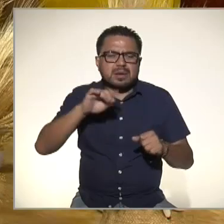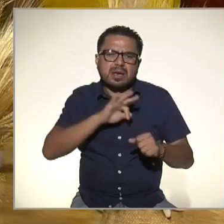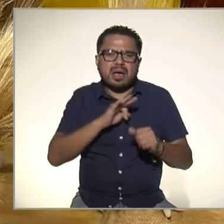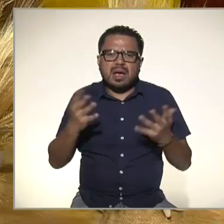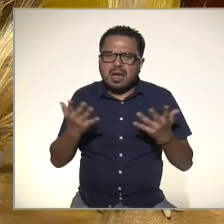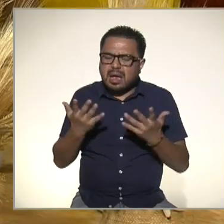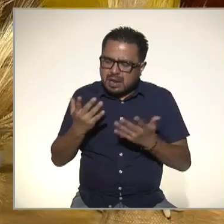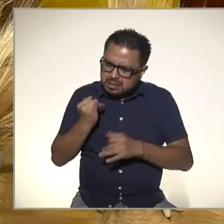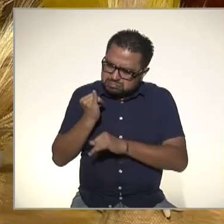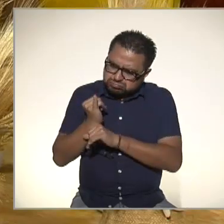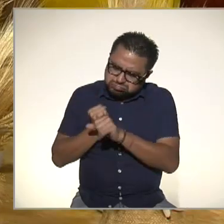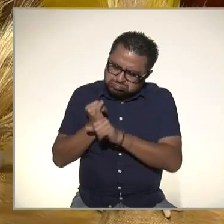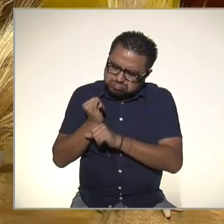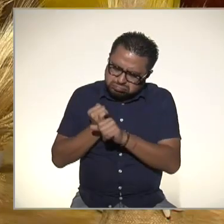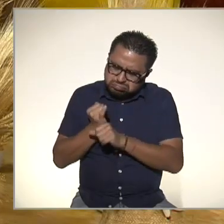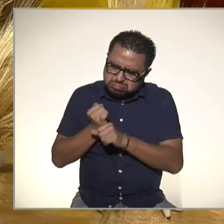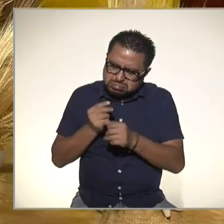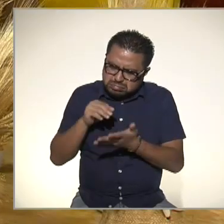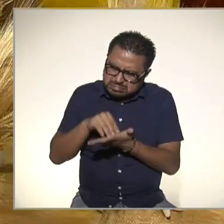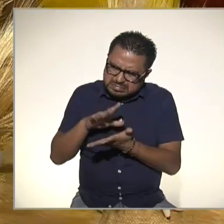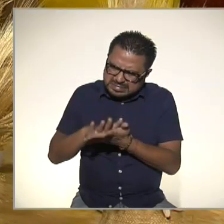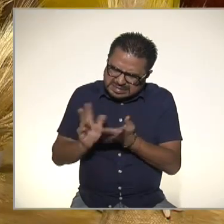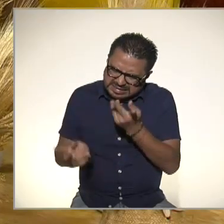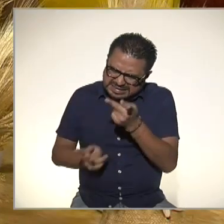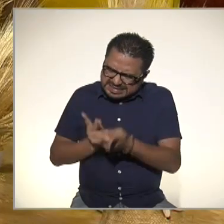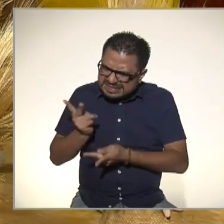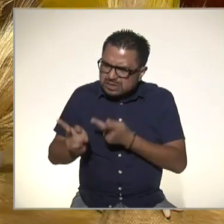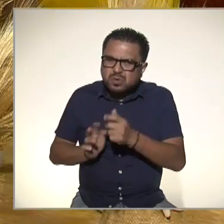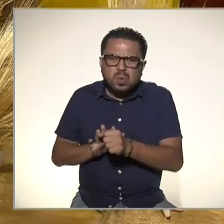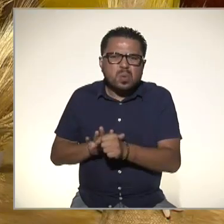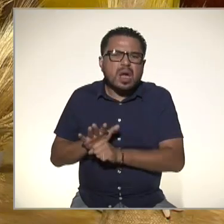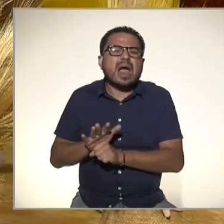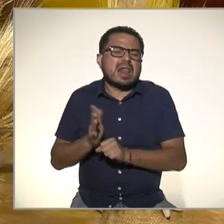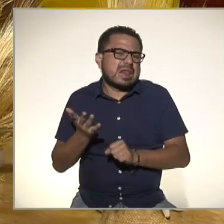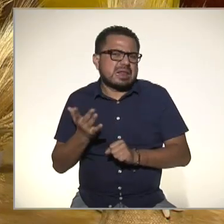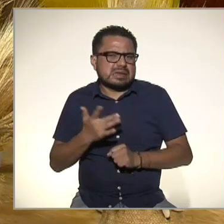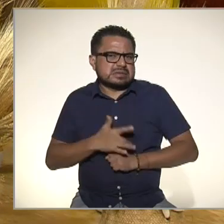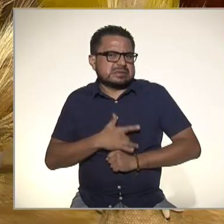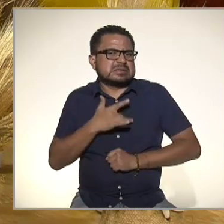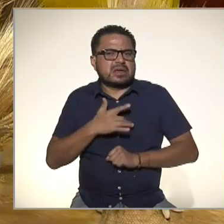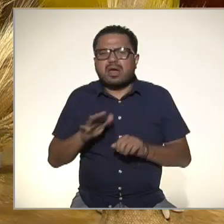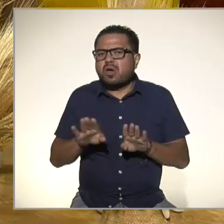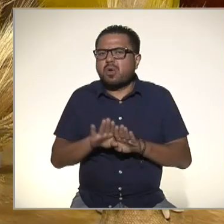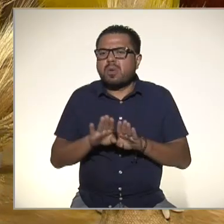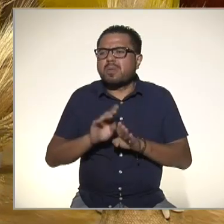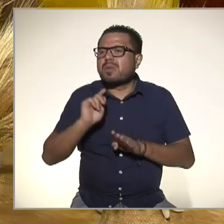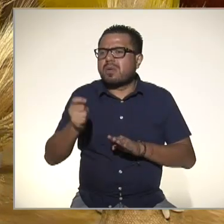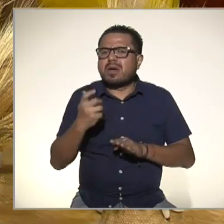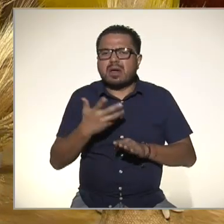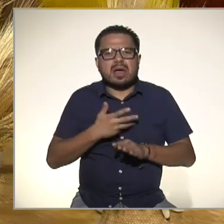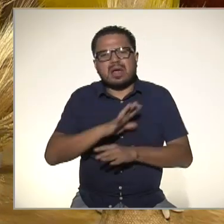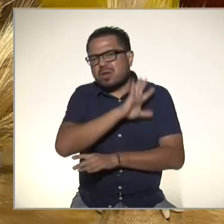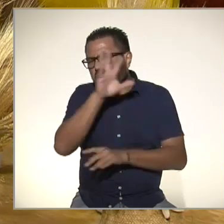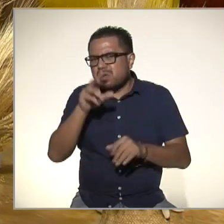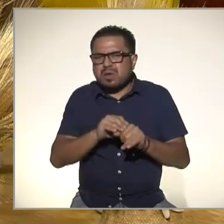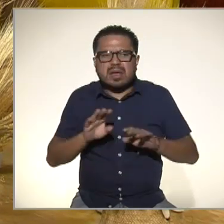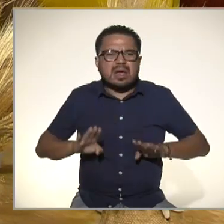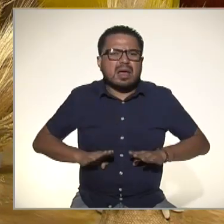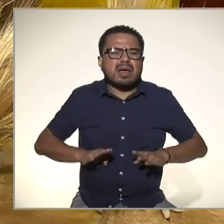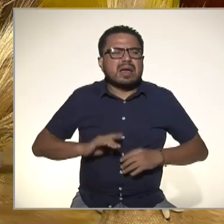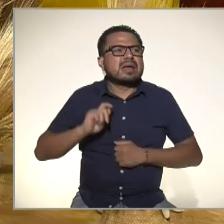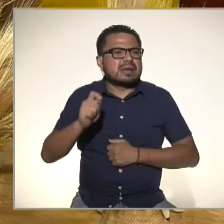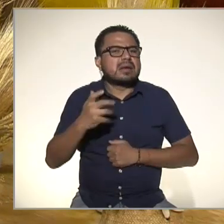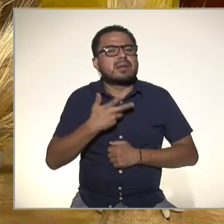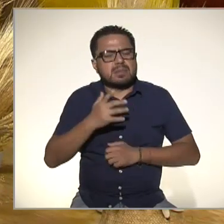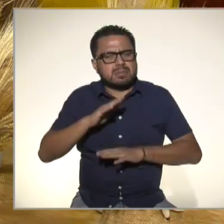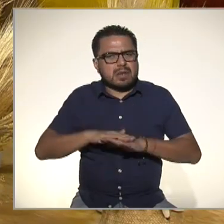un historial completo, interrogue perfectamente cuál es el síntoma y cómo se presenta y todas las características que ello tiene para poderle